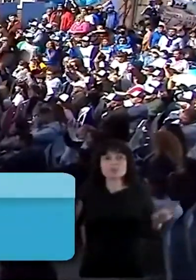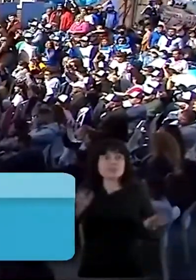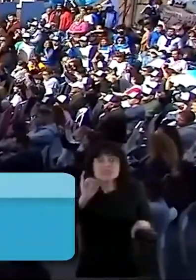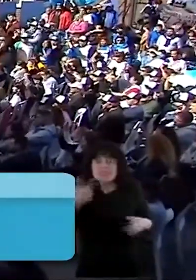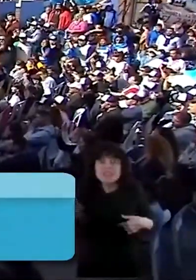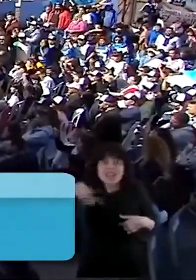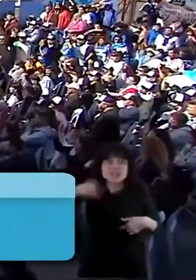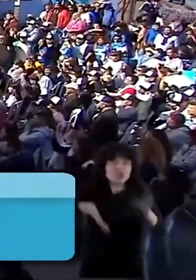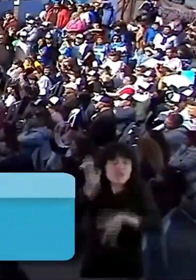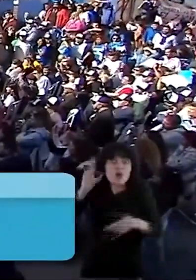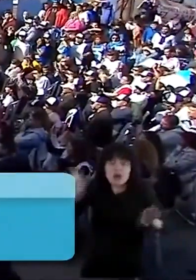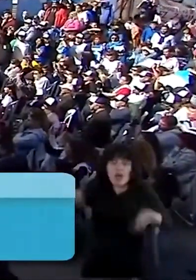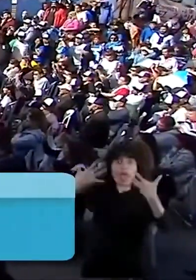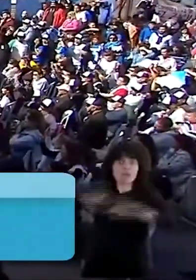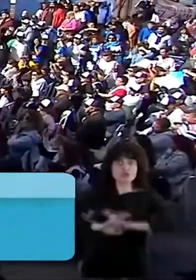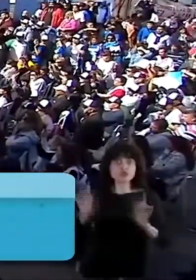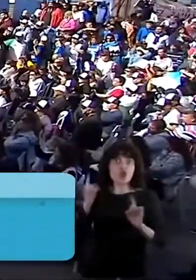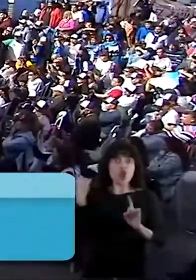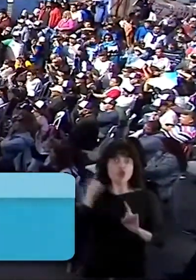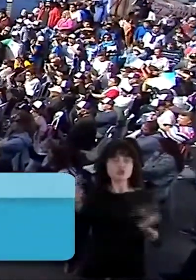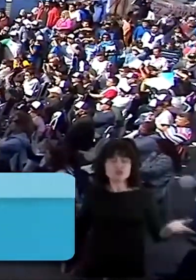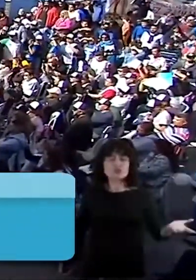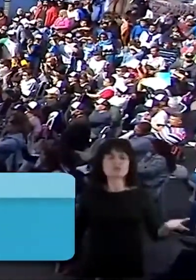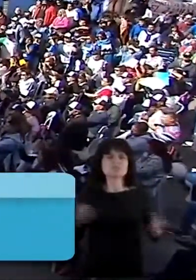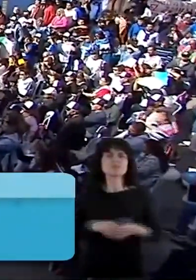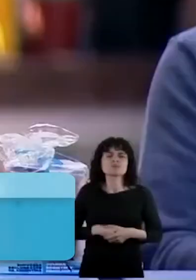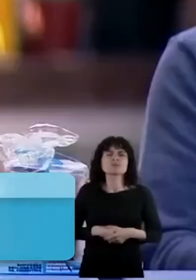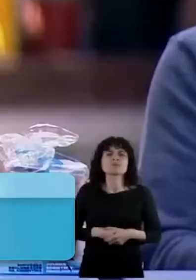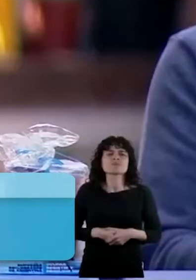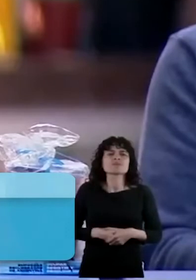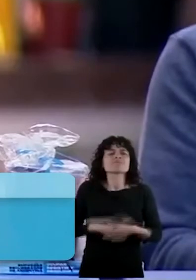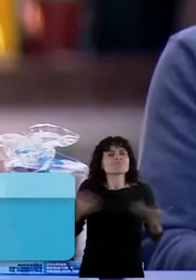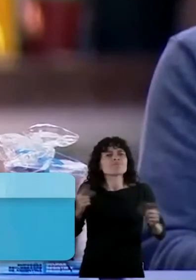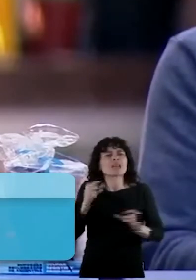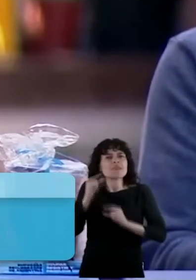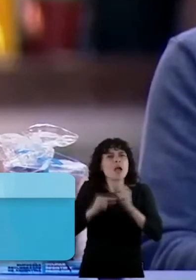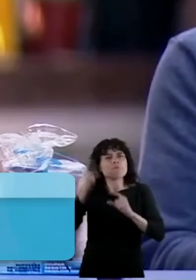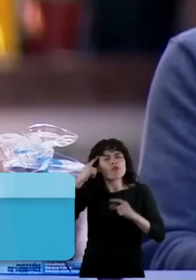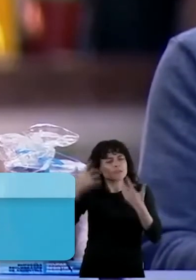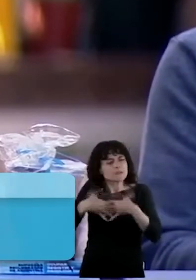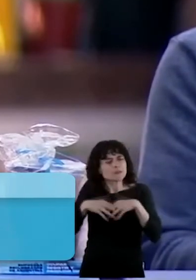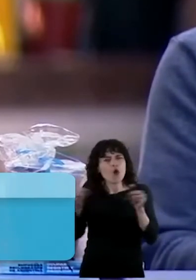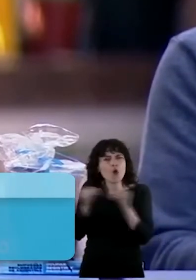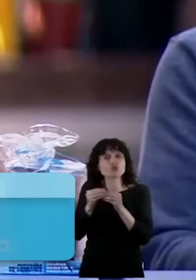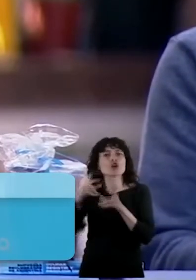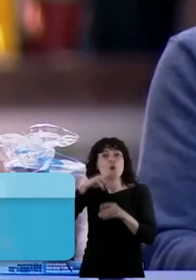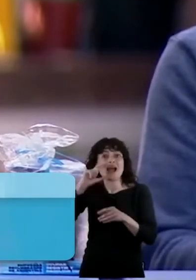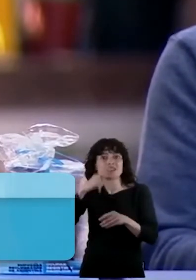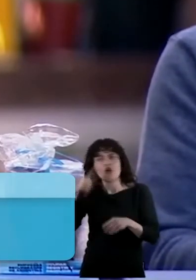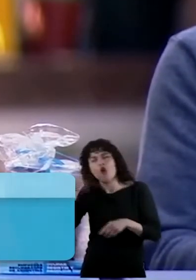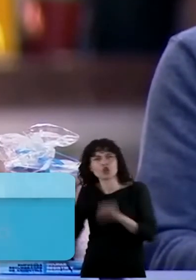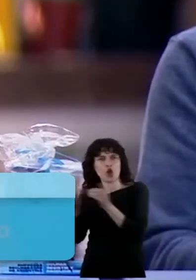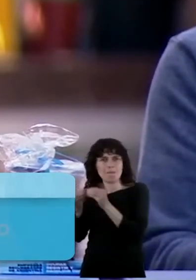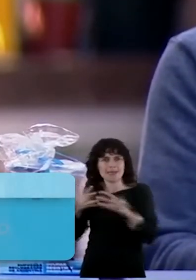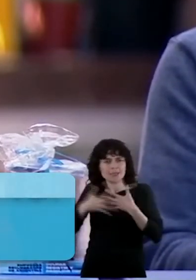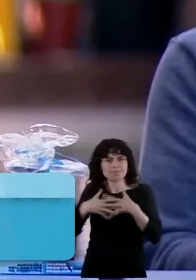¿te acordás? Abandonaron todo. Y entonces empezamos con el Vasco y con otros compañeros a ver